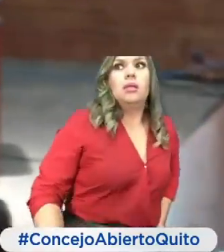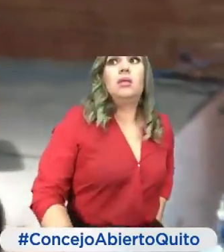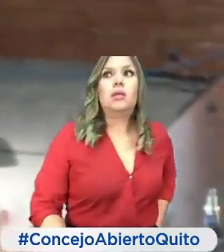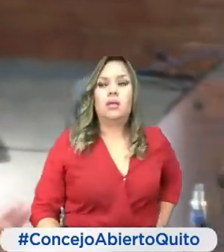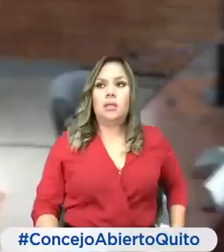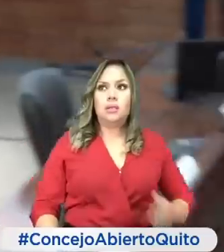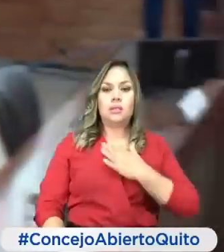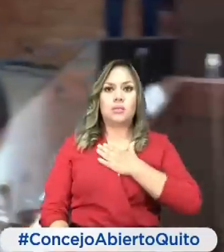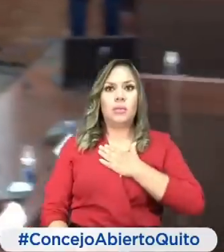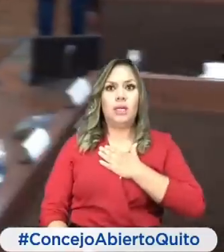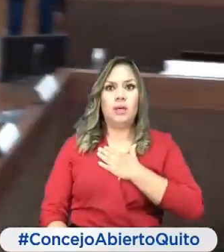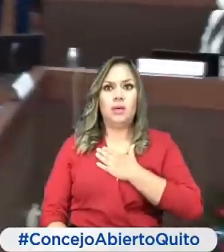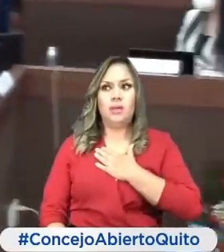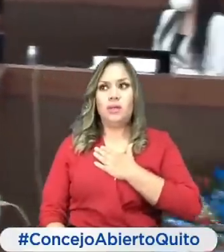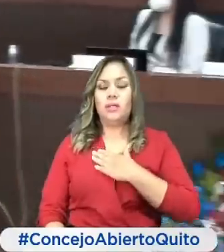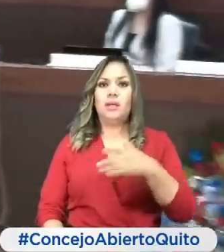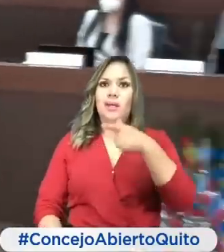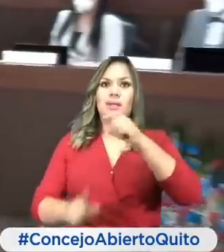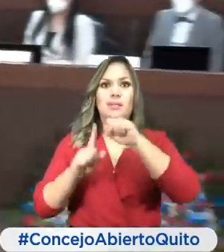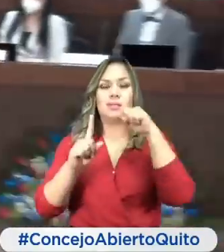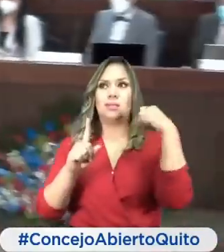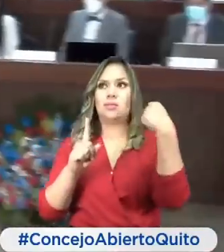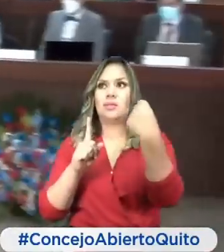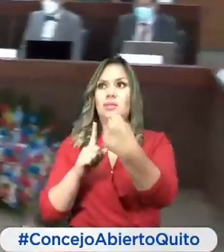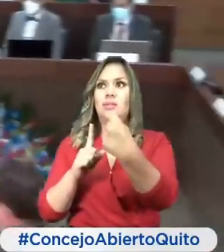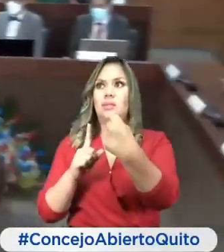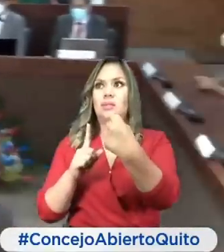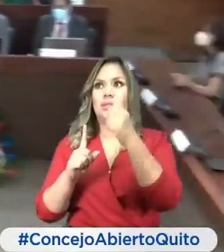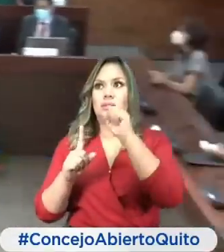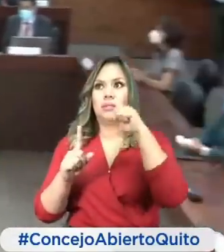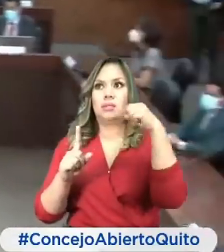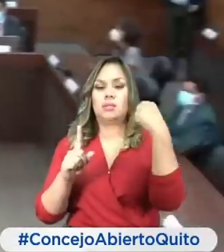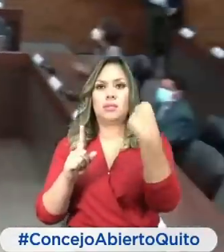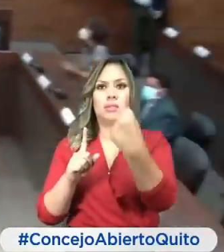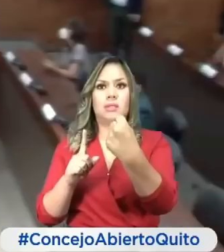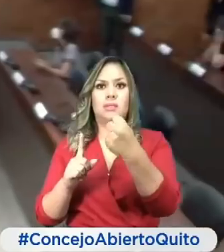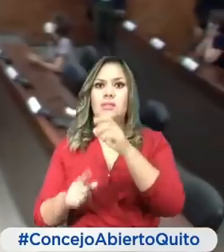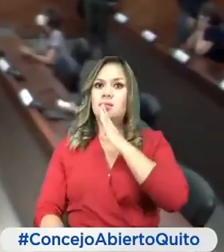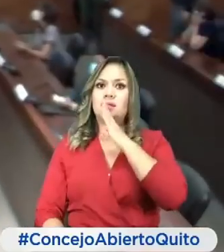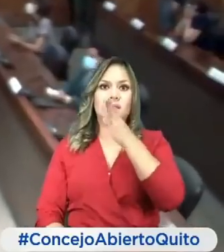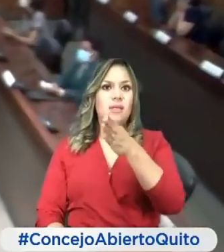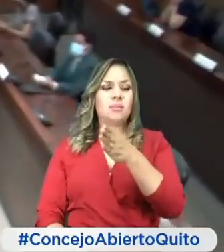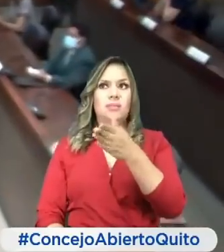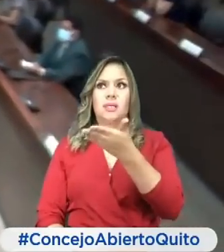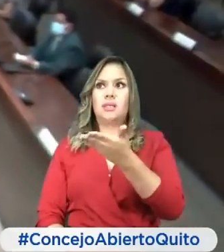Esa es la situación en la que nosotros estamos siempre así.